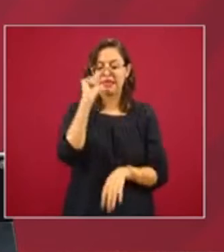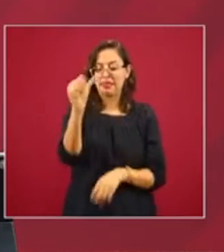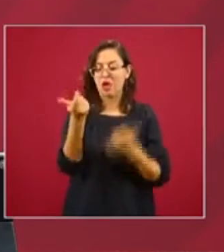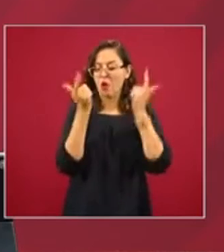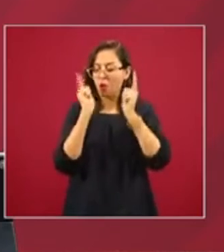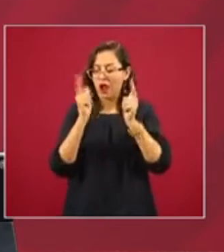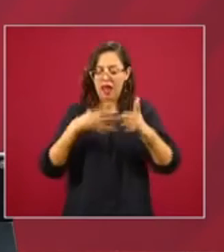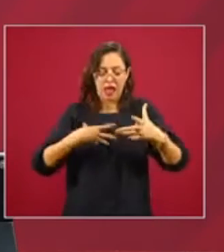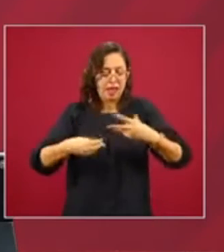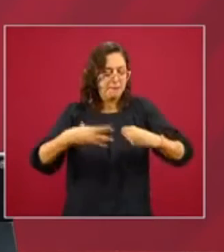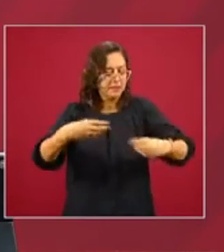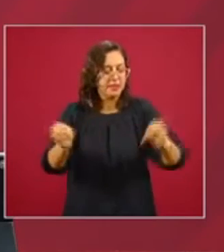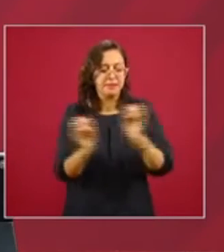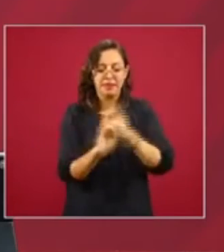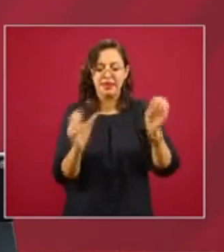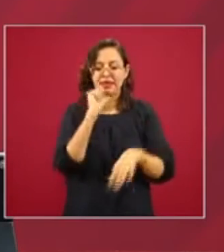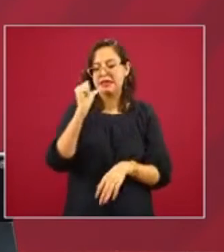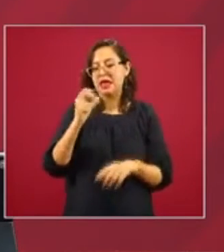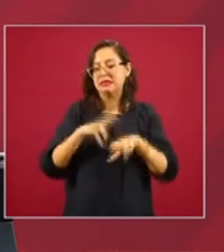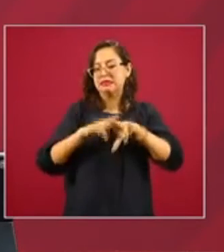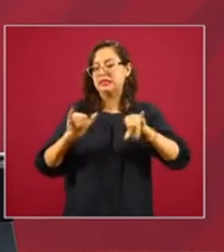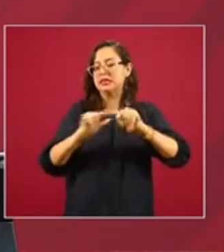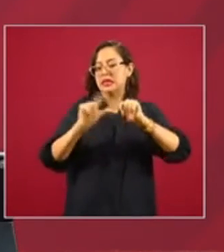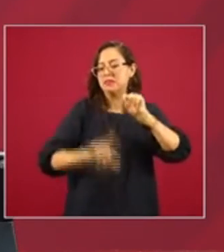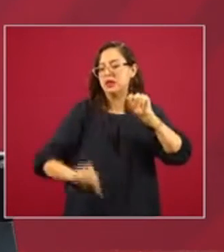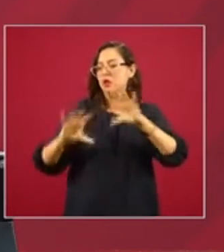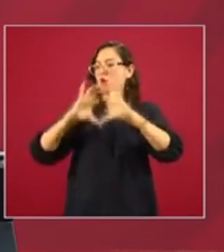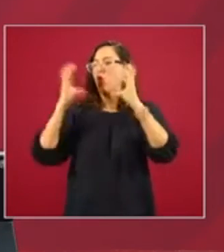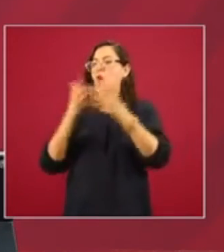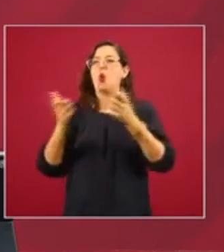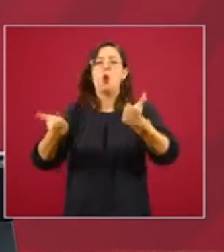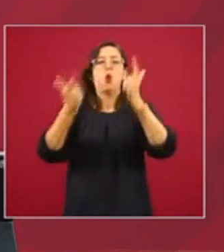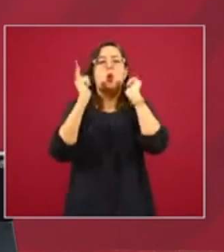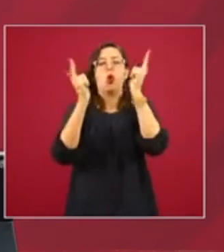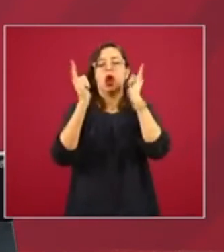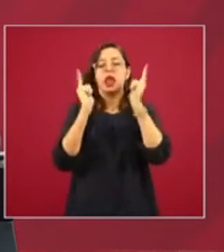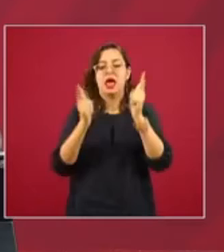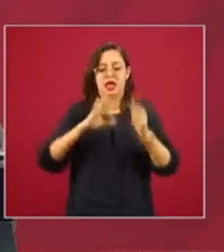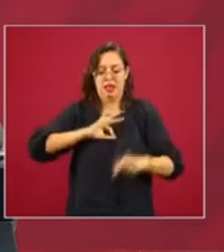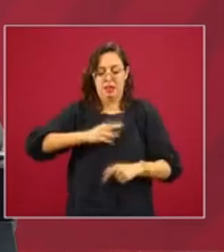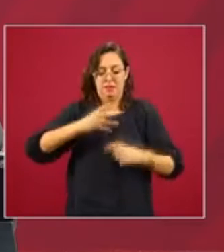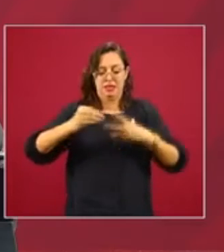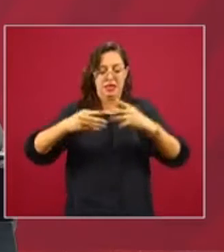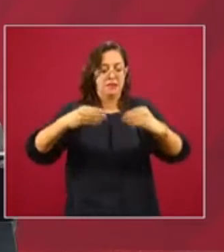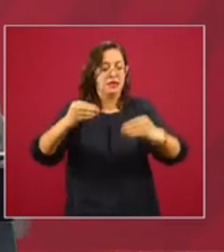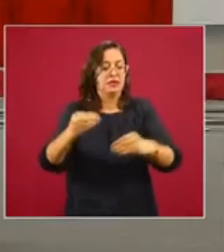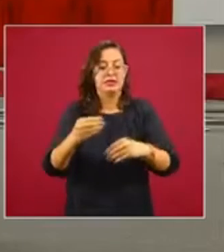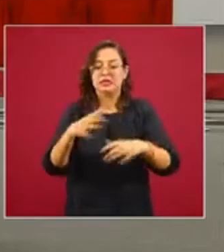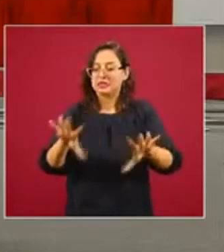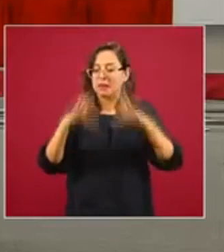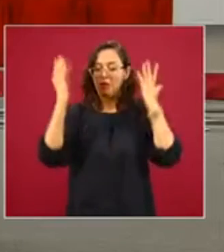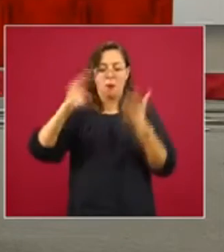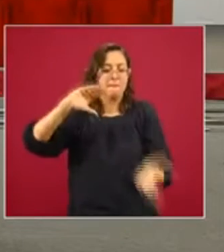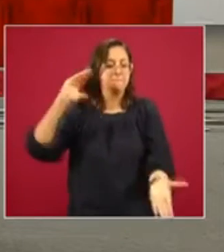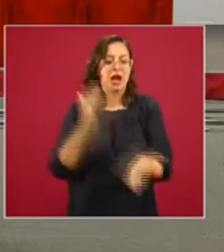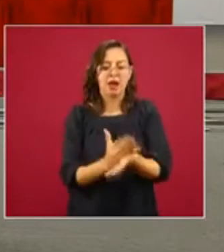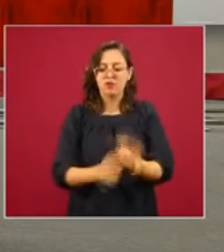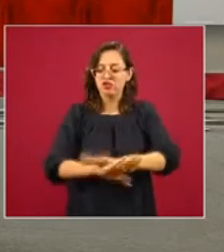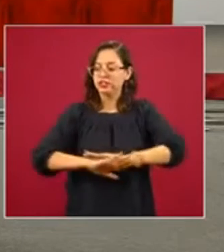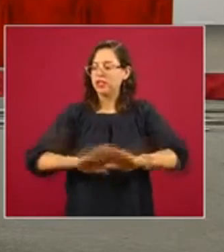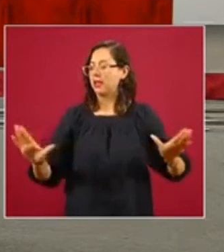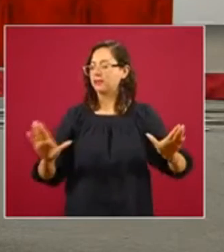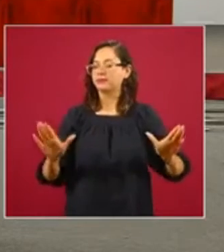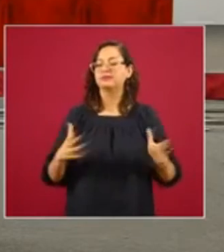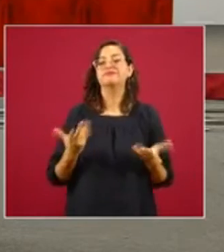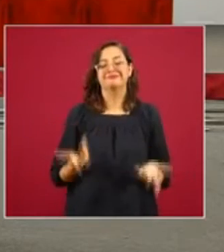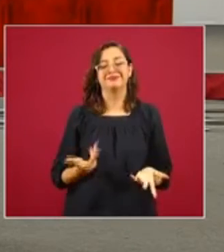La cifra de defunciones por COVID-19 en la Ciudad de México se ha triplicado, así lo ha dado a conocer el subsecretario de